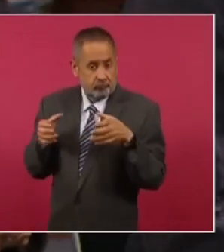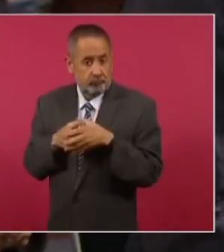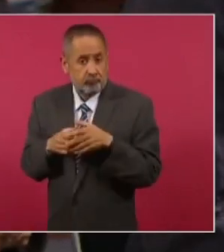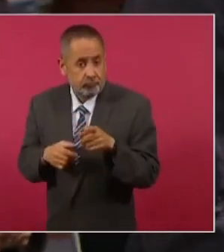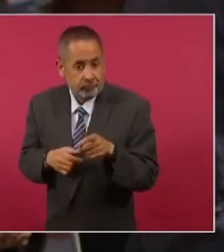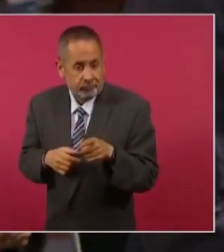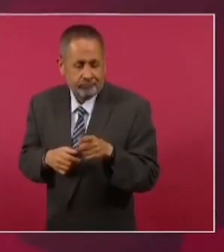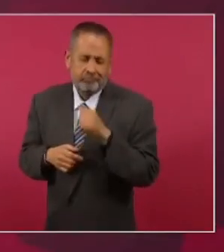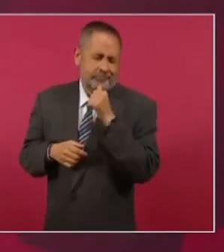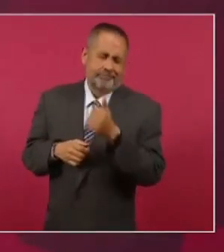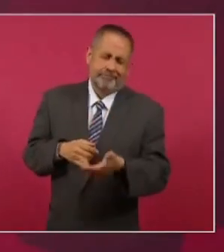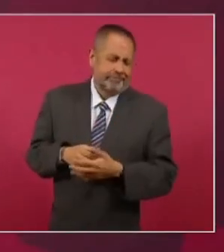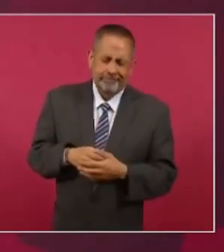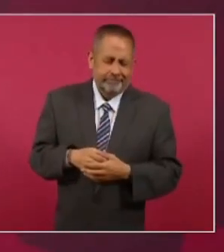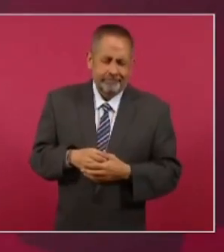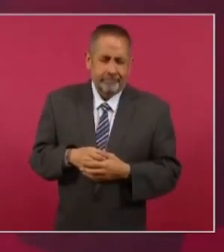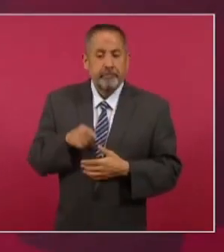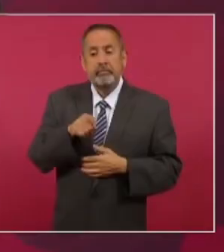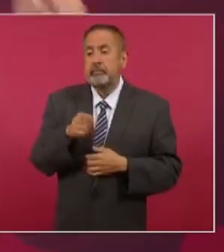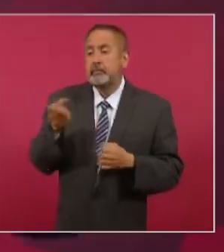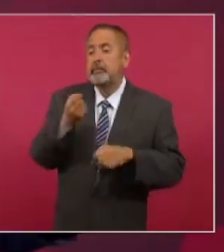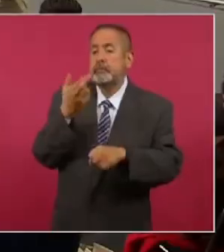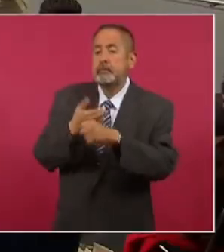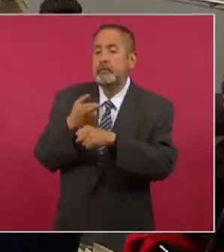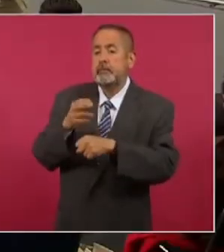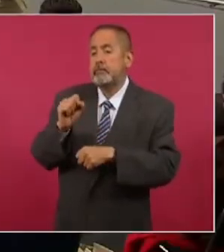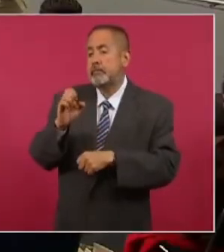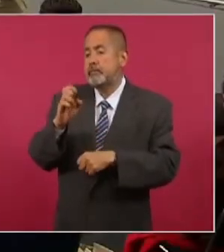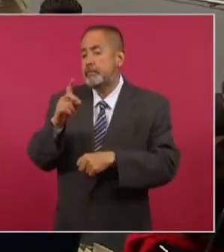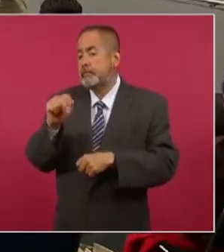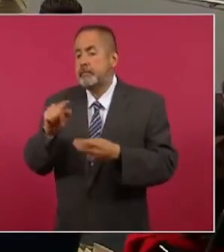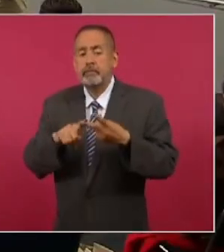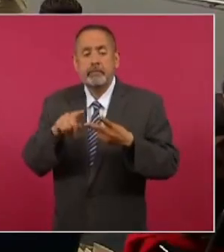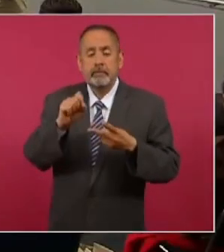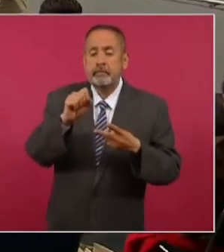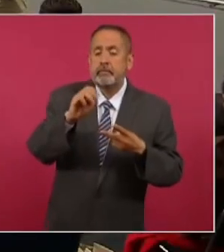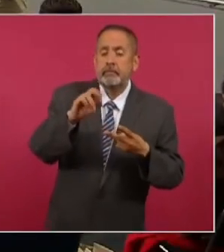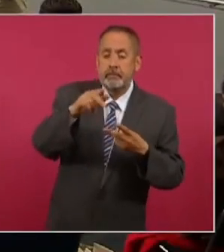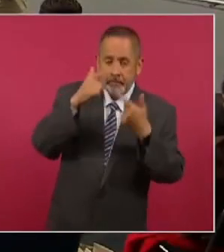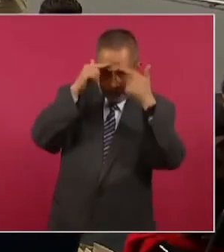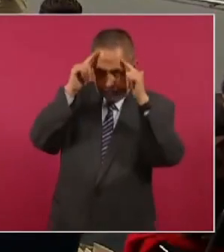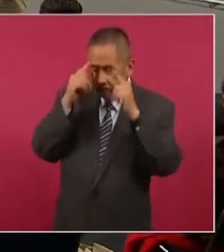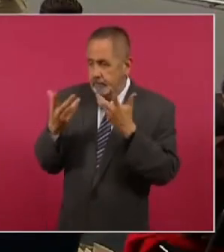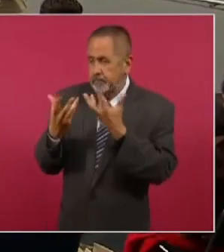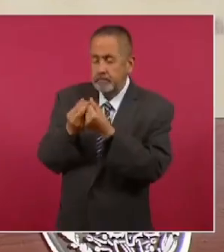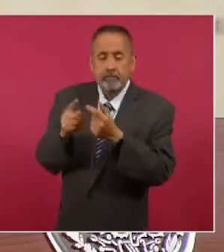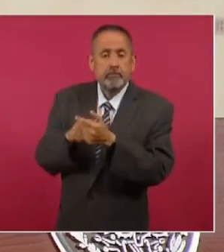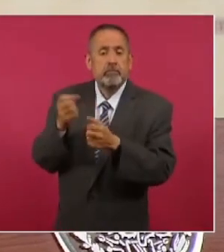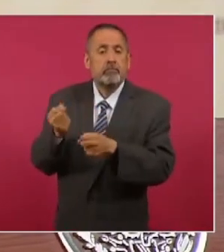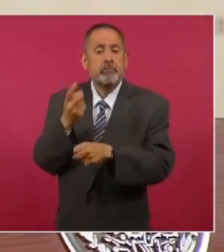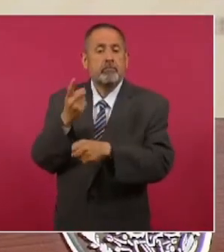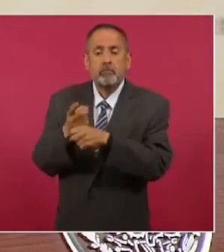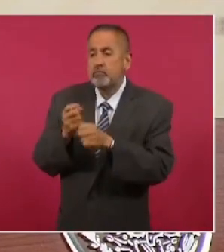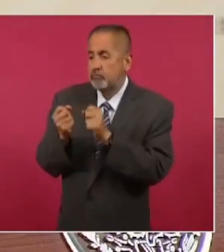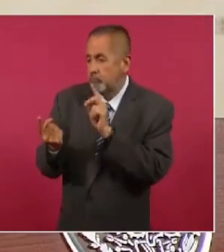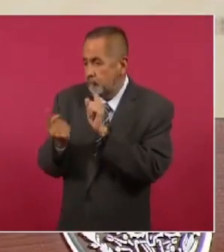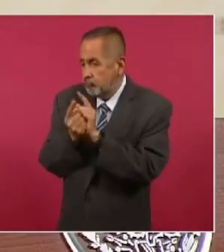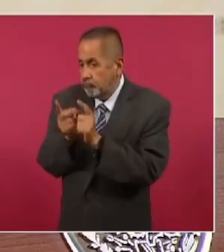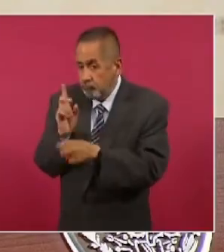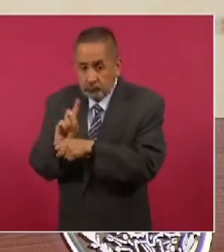se reunía el presidente con el secretario de la defensa con el secretario de marina con la en este caso la secretaria de seguridad pública